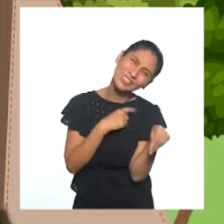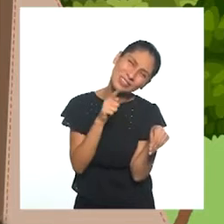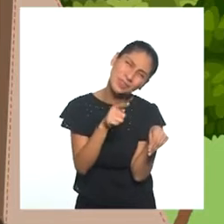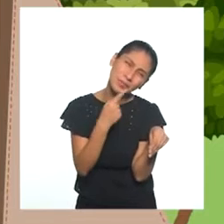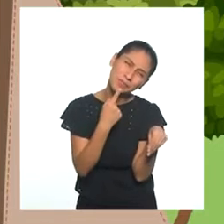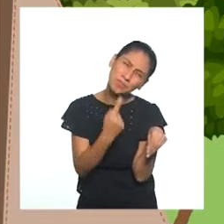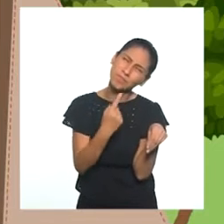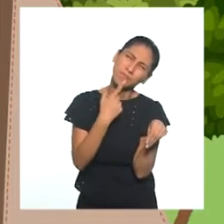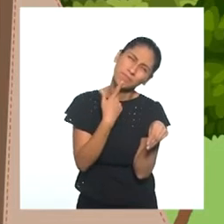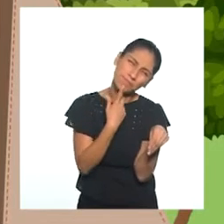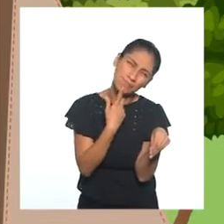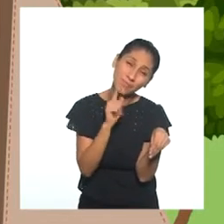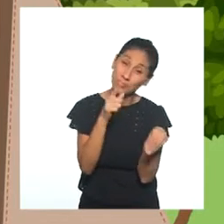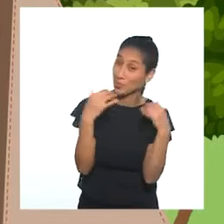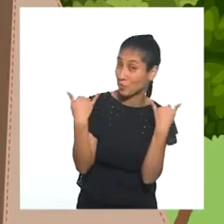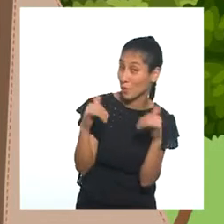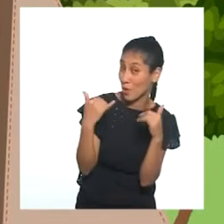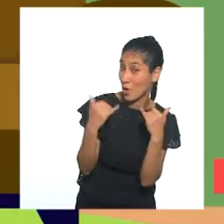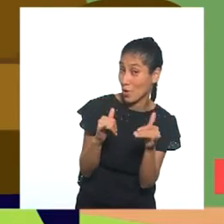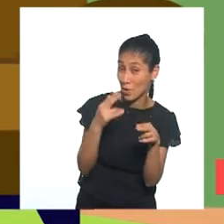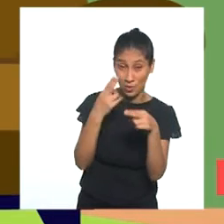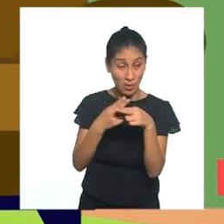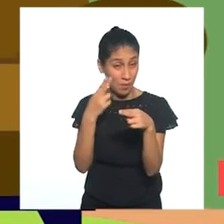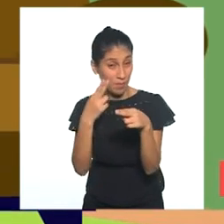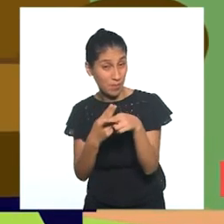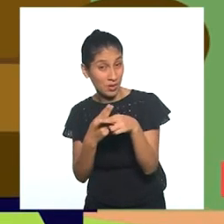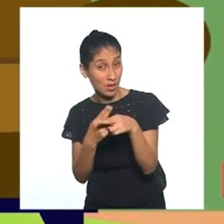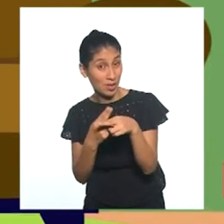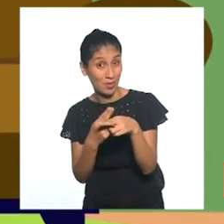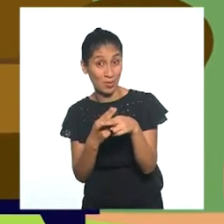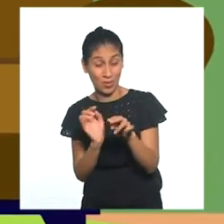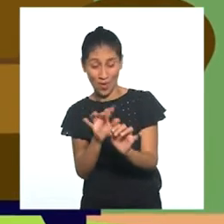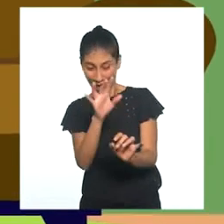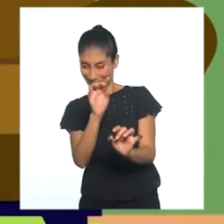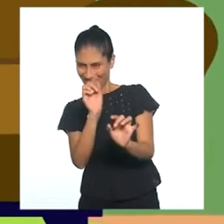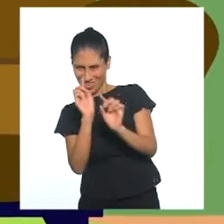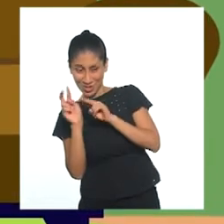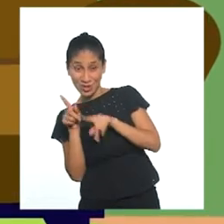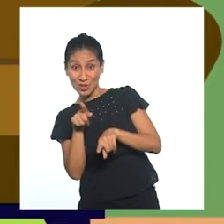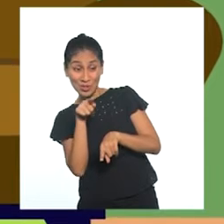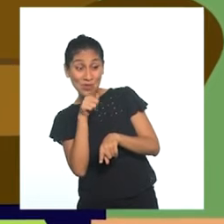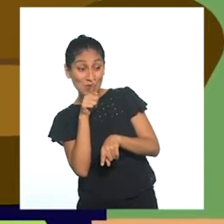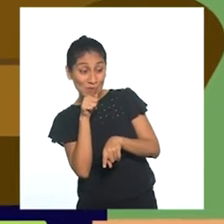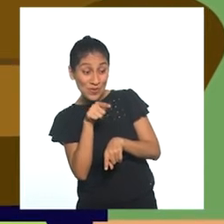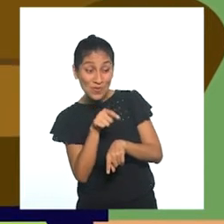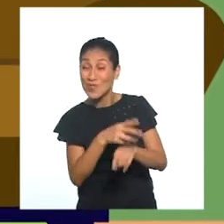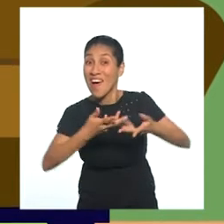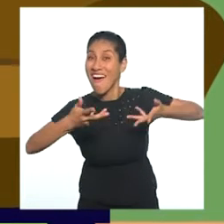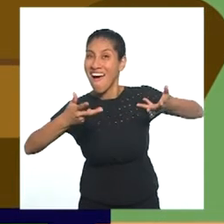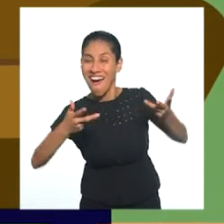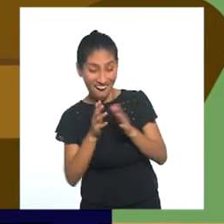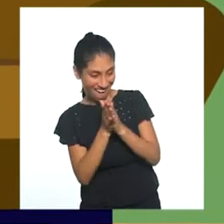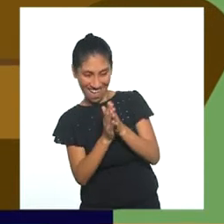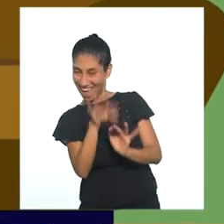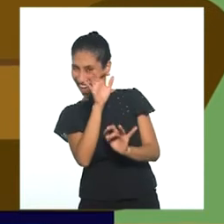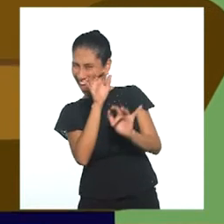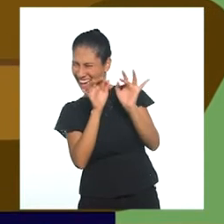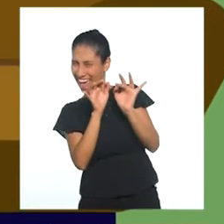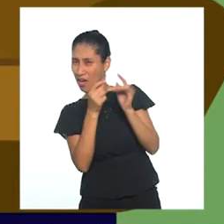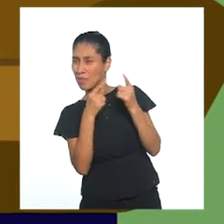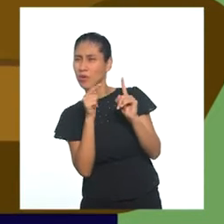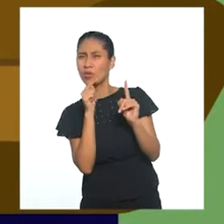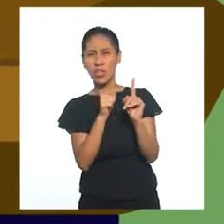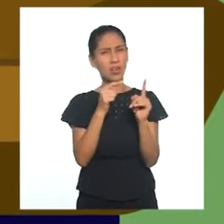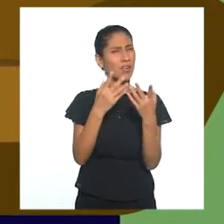Pablo descubrió un juego llamado Adivino Adivinador. Y lo quiso